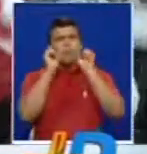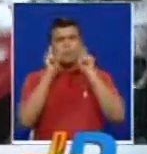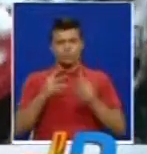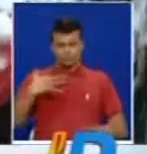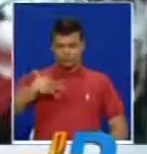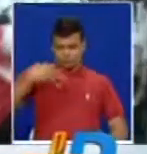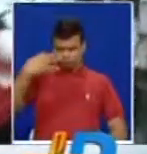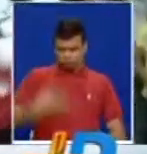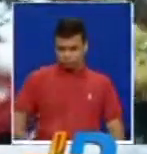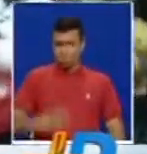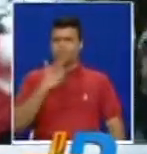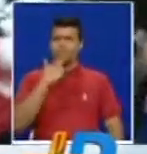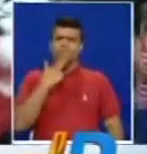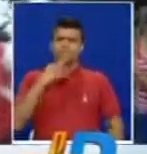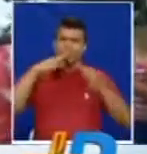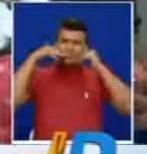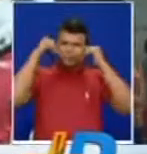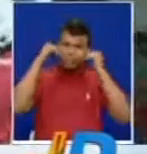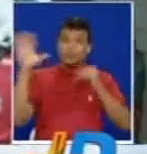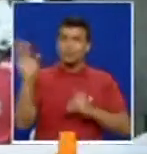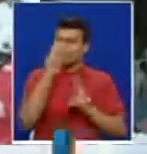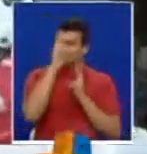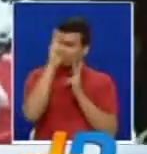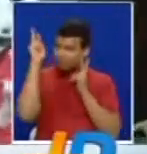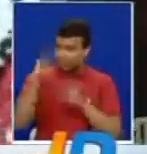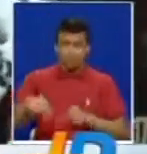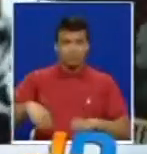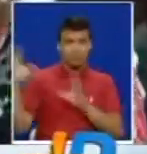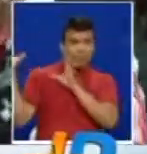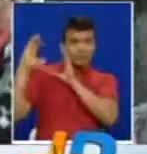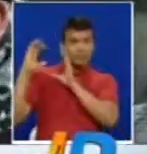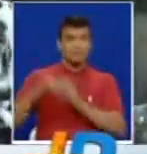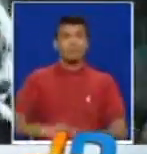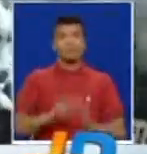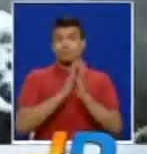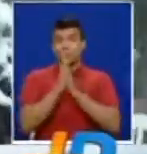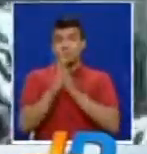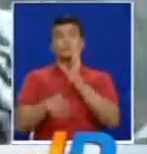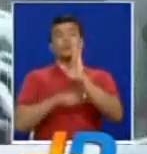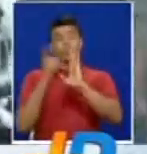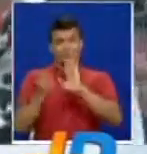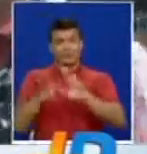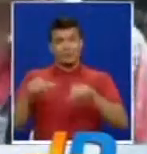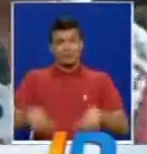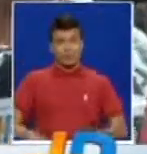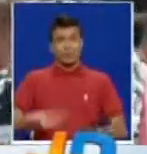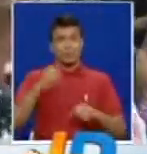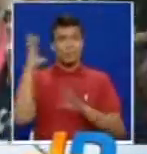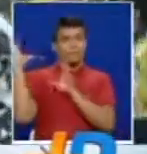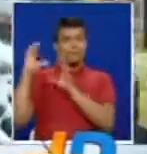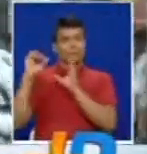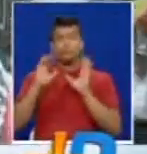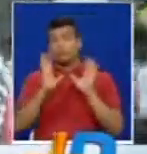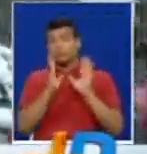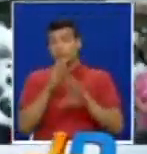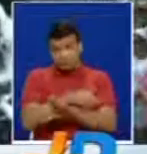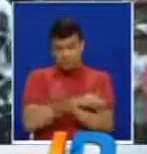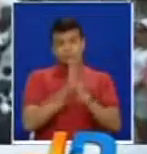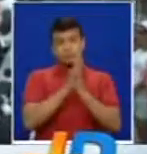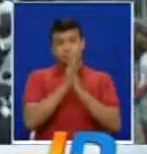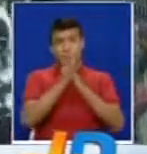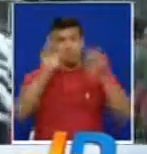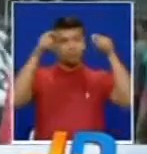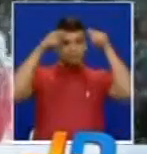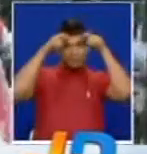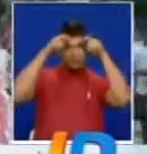muy carismática, pero sobre todo respetando mucho a los silleteros aquí en Popayán. Muy bien, es la información que se origina a esta hora desde Popayán. Como les digo, hay reinas